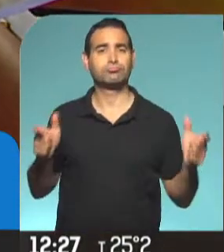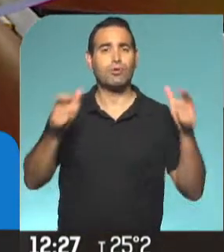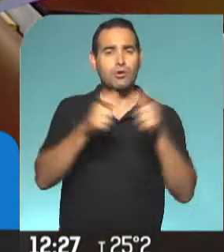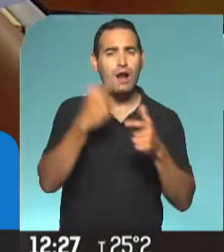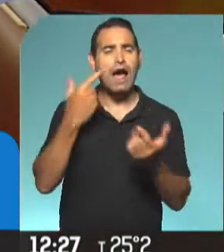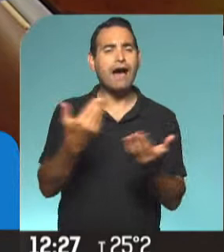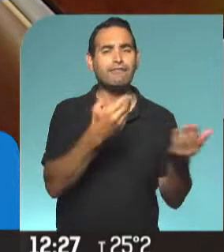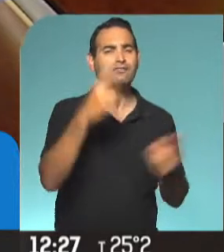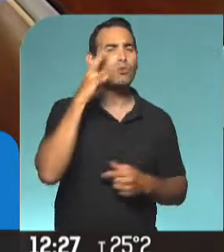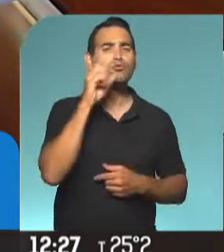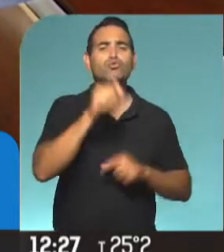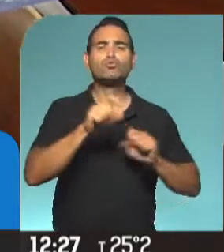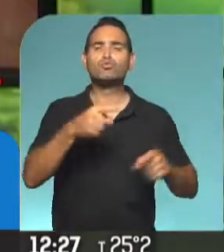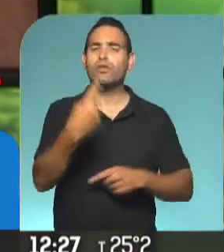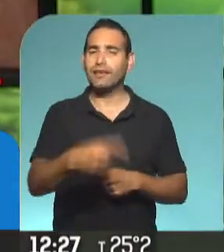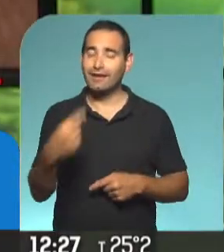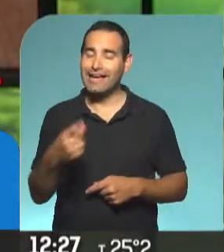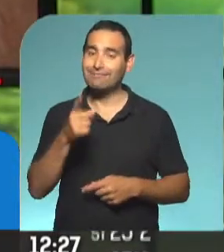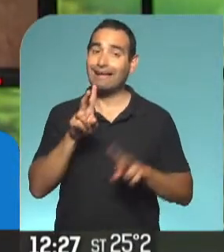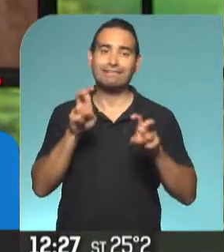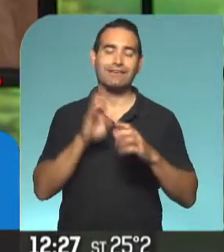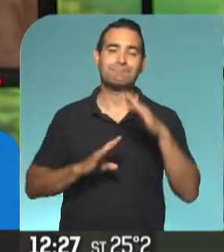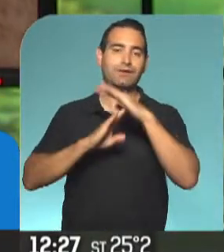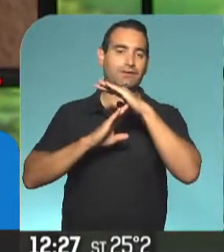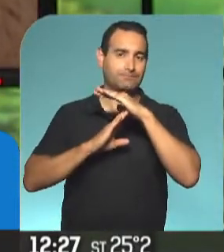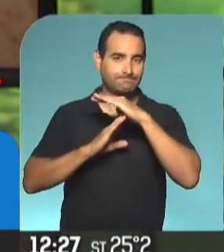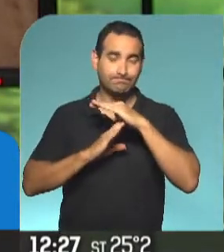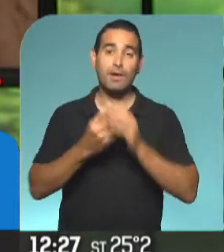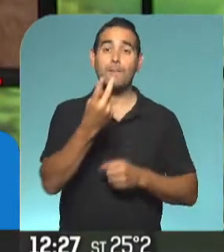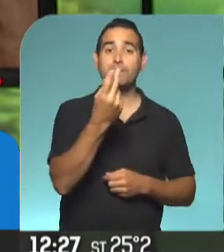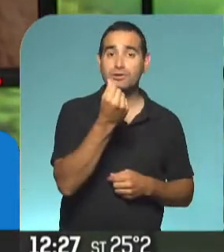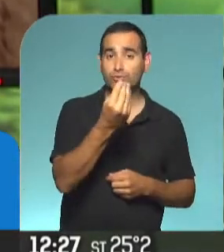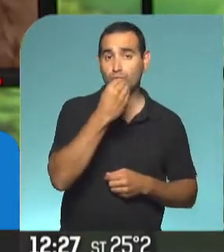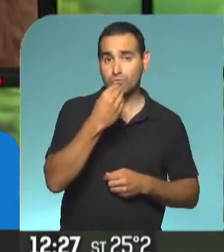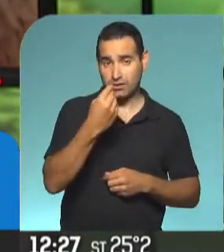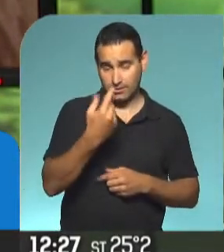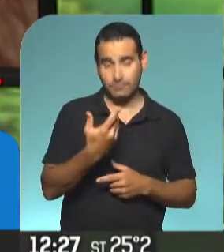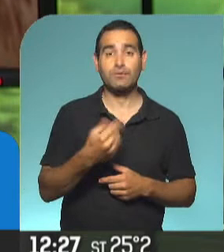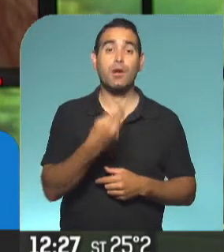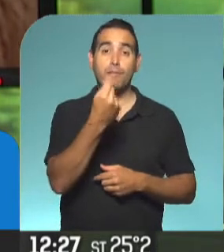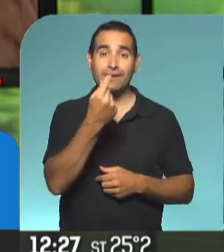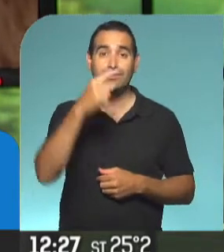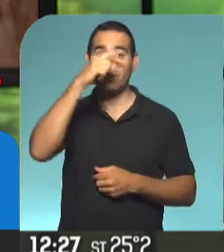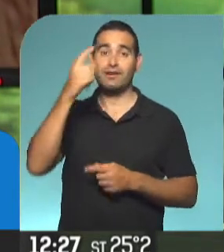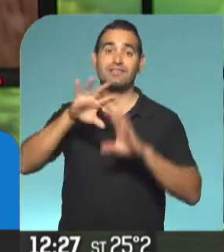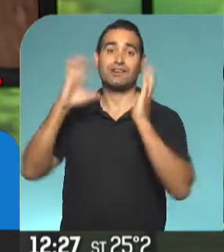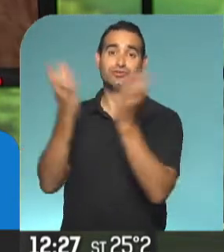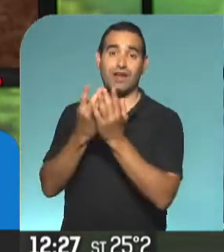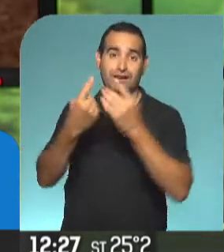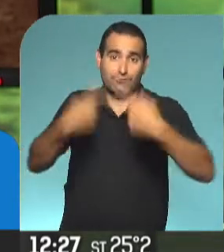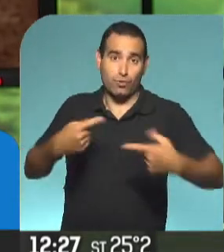escuchar cuál es su postura el tema fundamental es precio de los alimentos precios internacionales de las materias primas